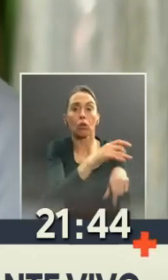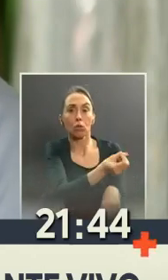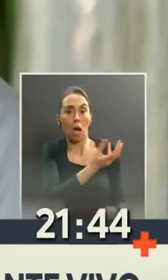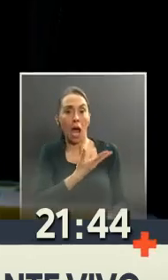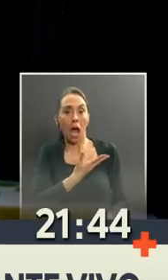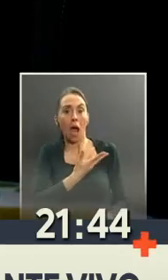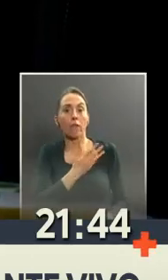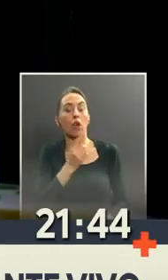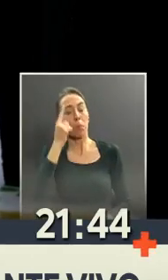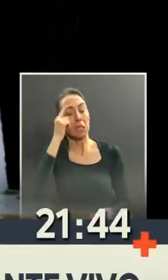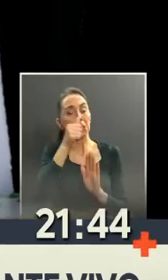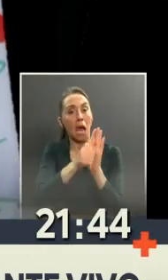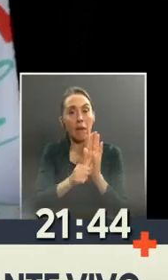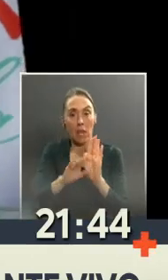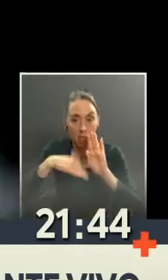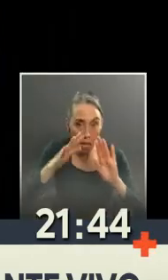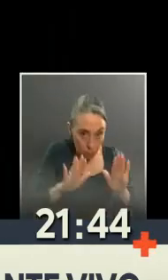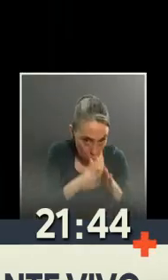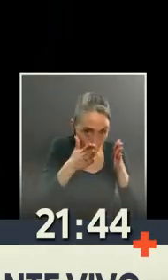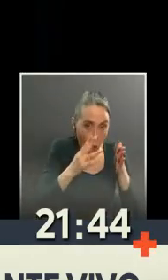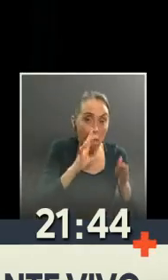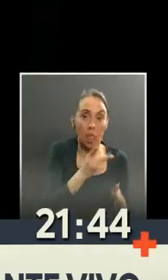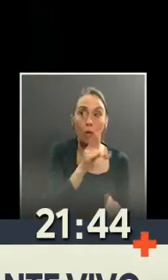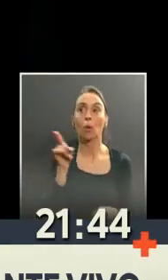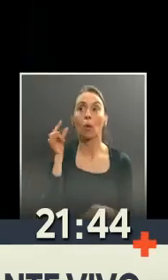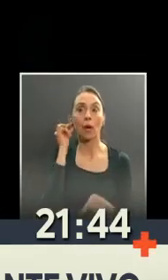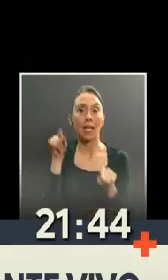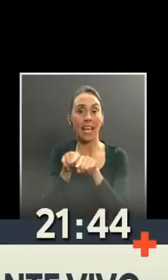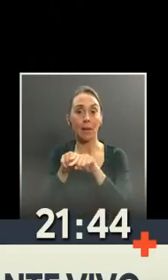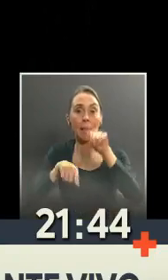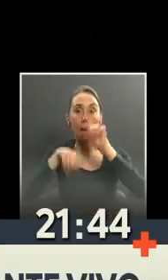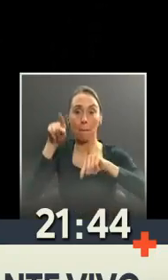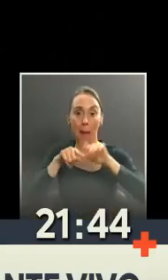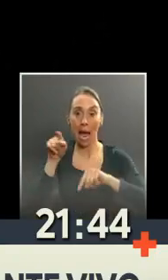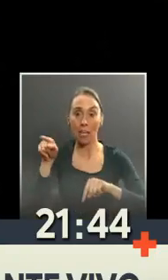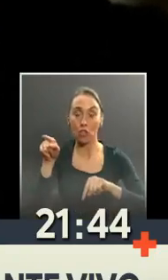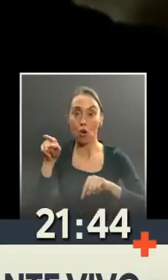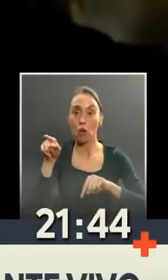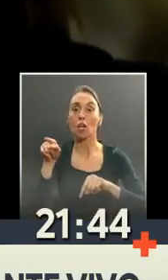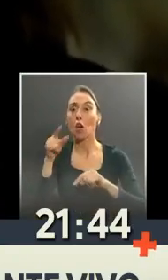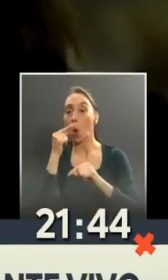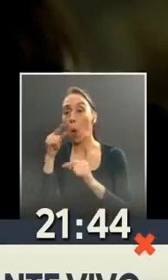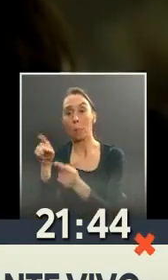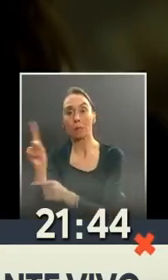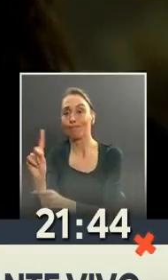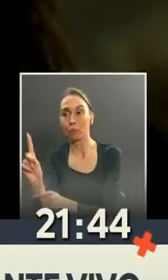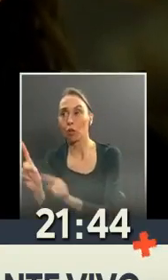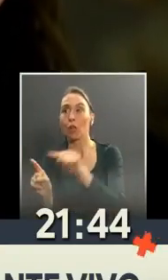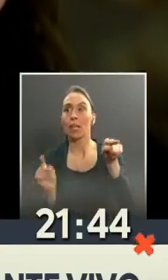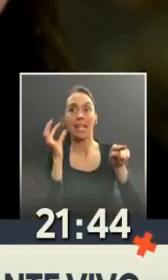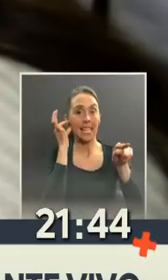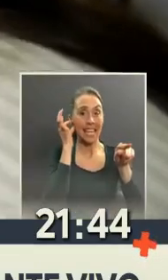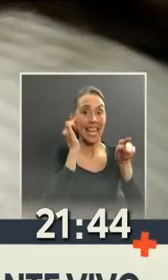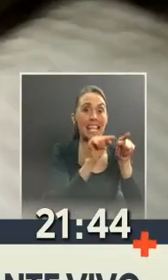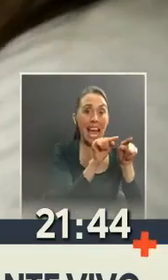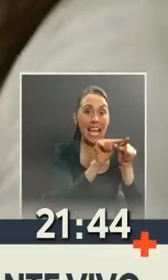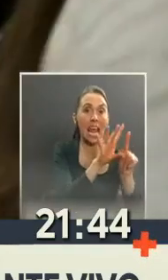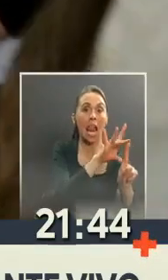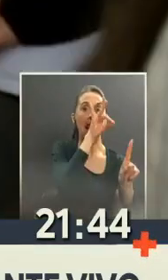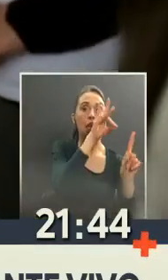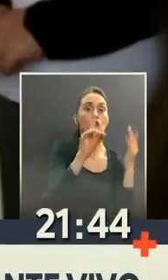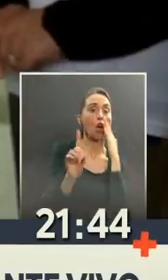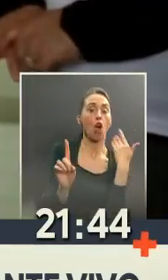nada más que hacer. Y ahí es donde entra la hermana mayor como la segunda alternativa. Elvira finalmente fue la persona que le donó